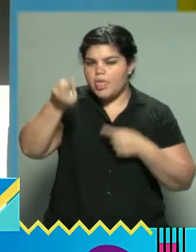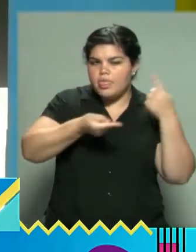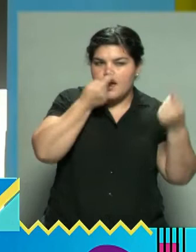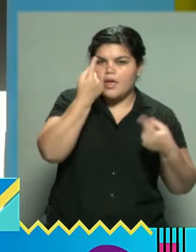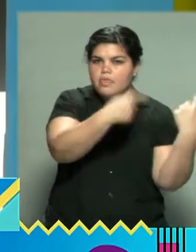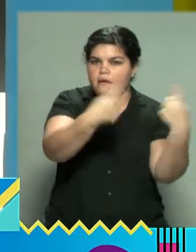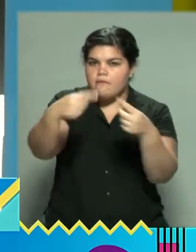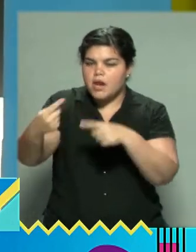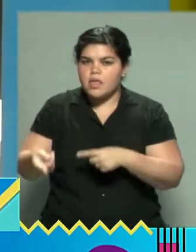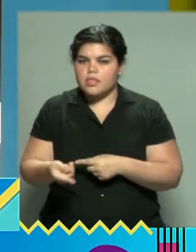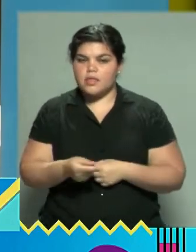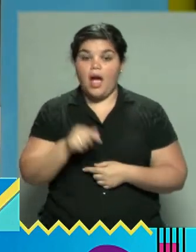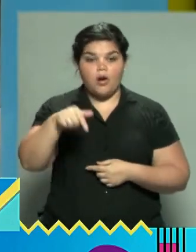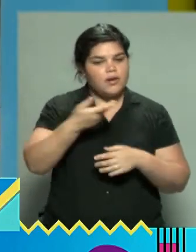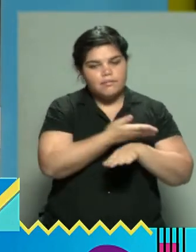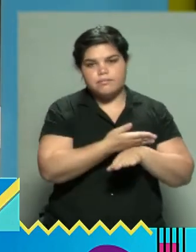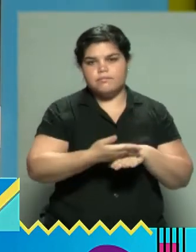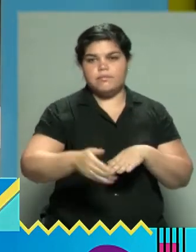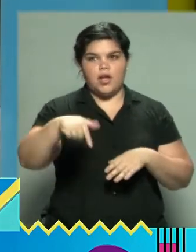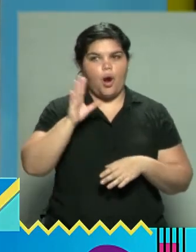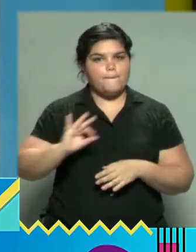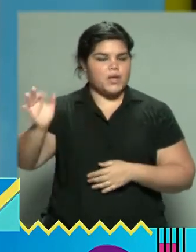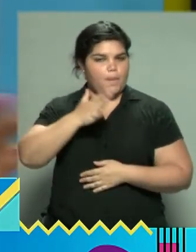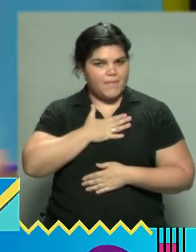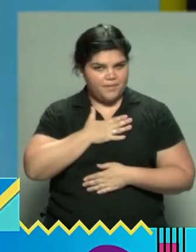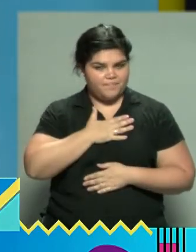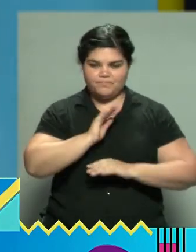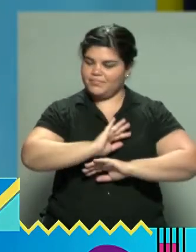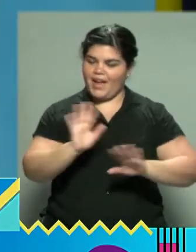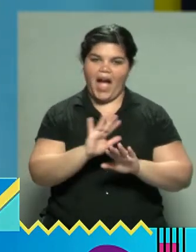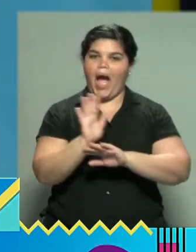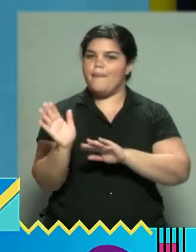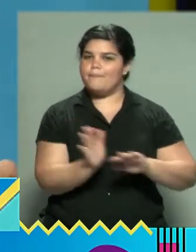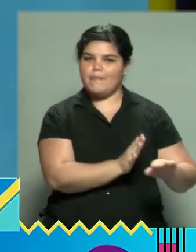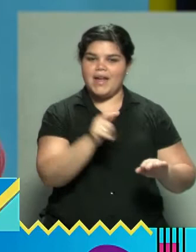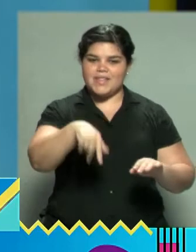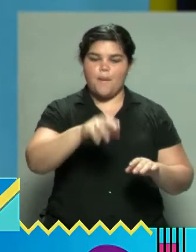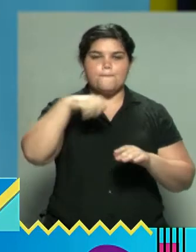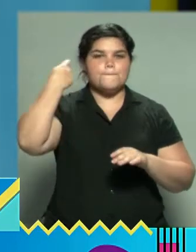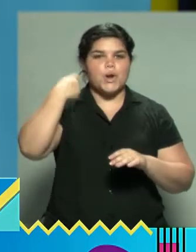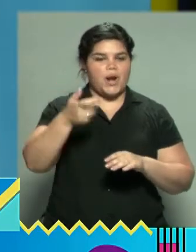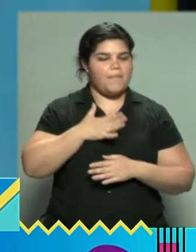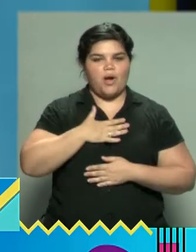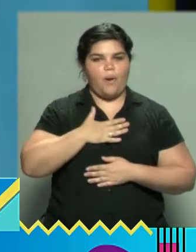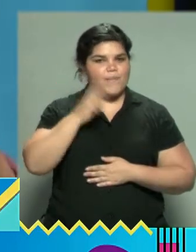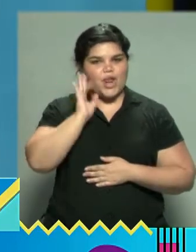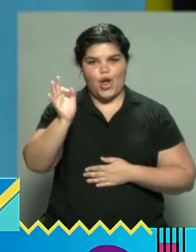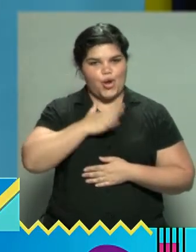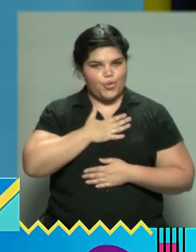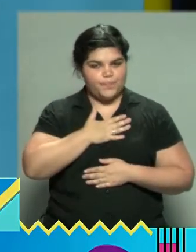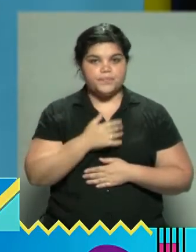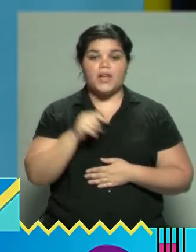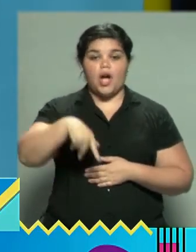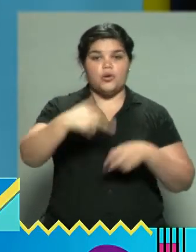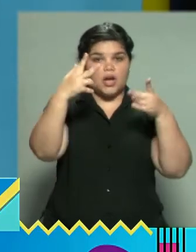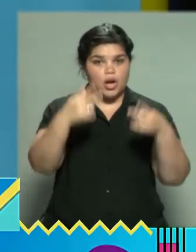de los trabajadores. Vamos a seguir hablando, esta era apreciación mía, no tiene que ver con el programa en sí, sino una apreciación mía. Vamos a ir a un